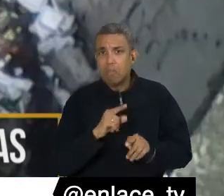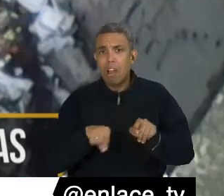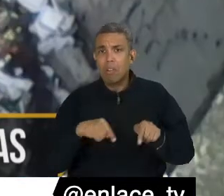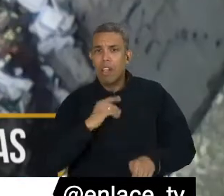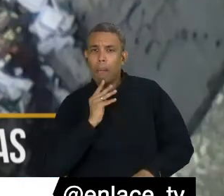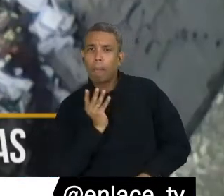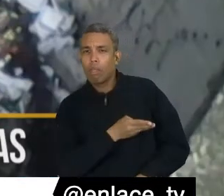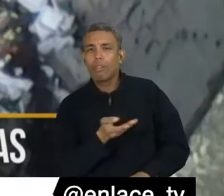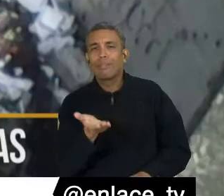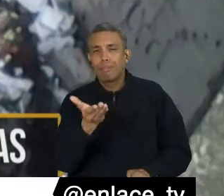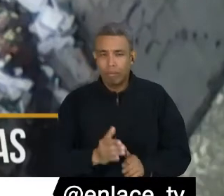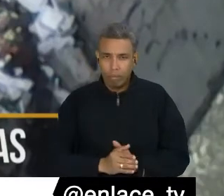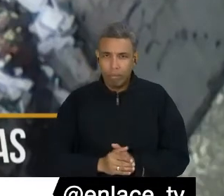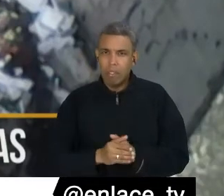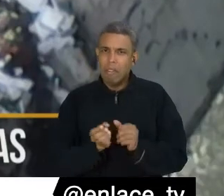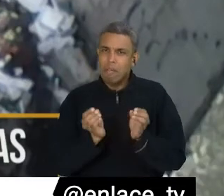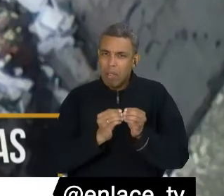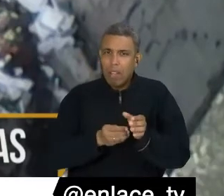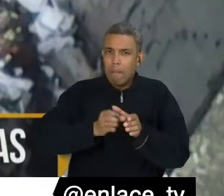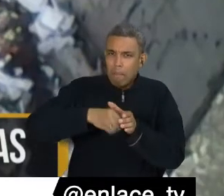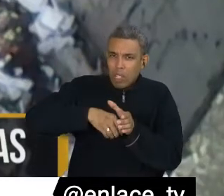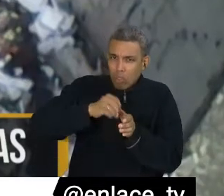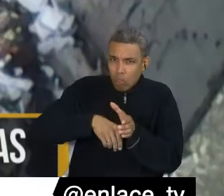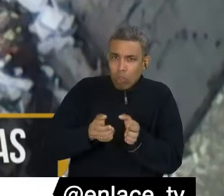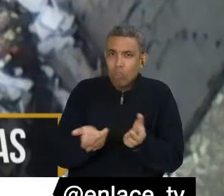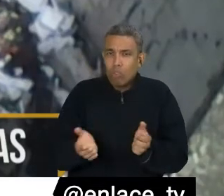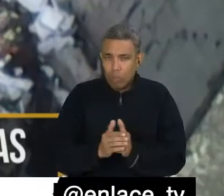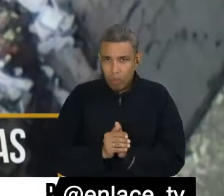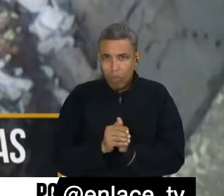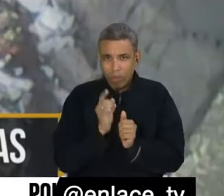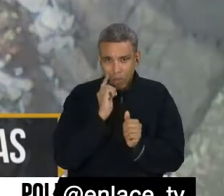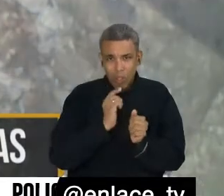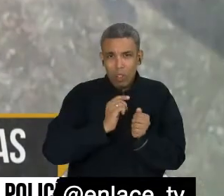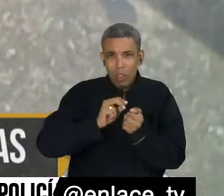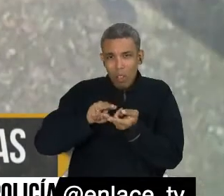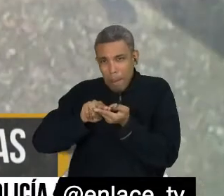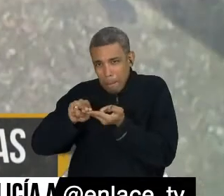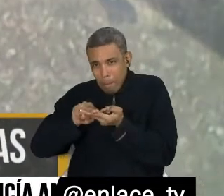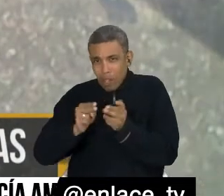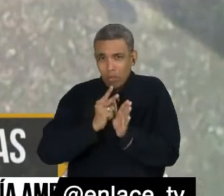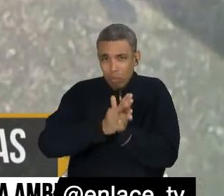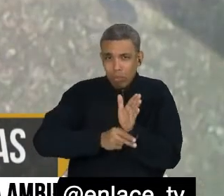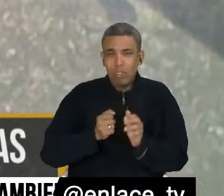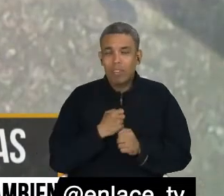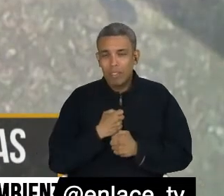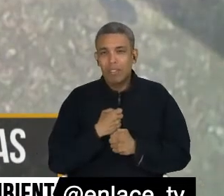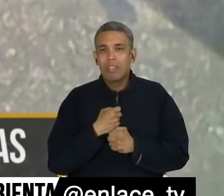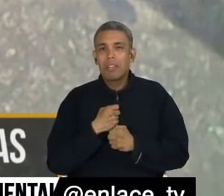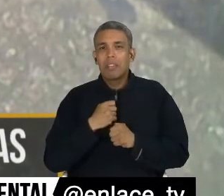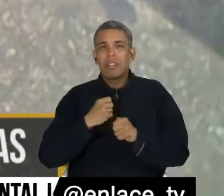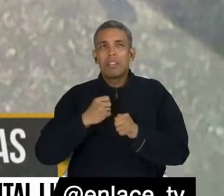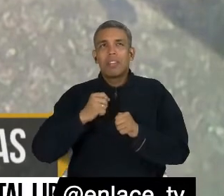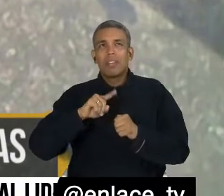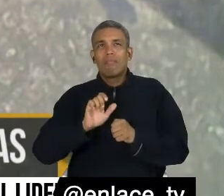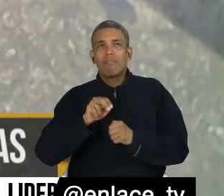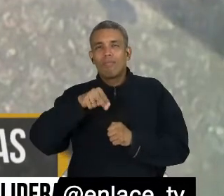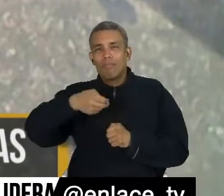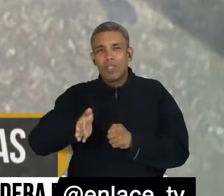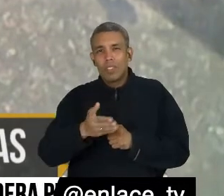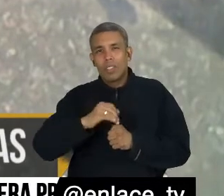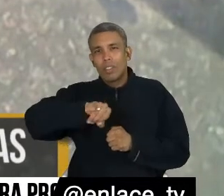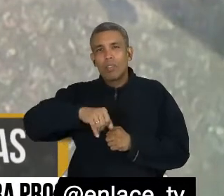Terminamos con más basuras, pero las que son arrojadas sobre la vía férrea ubicada debajo del puente que une a los barrios San Judas y La Floresta son